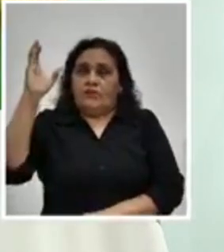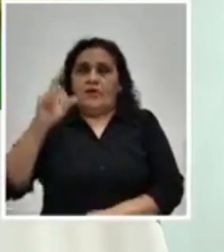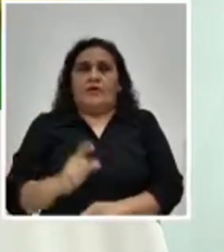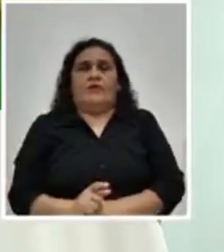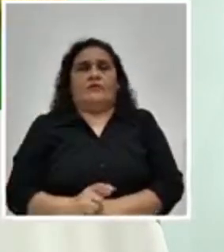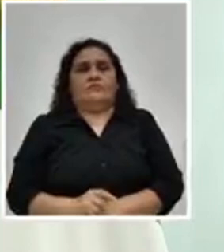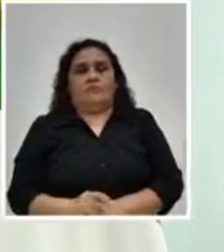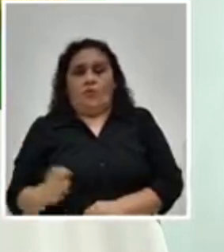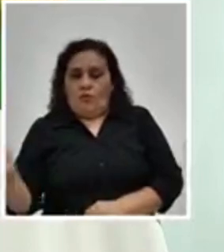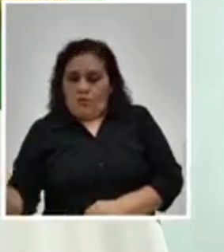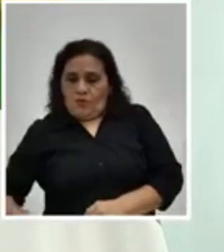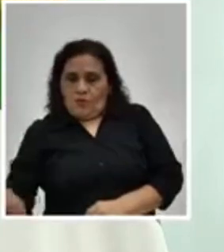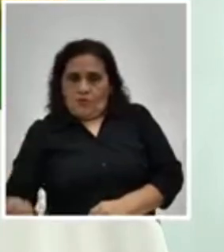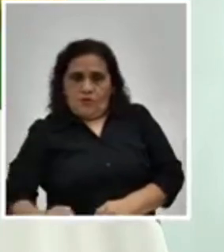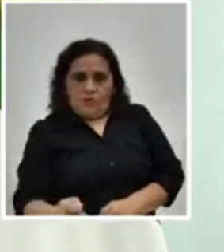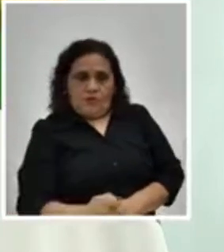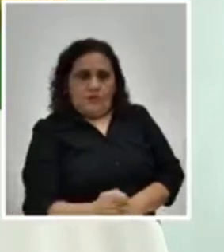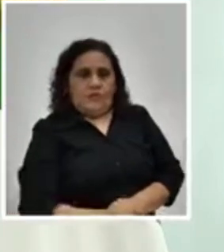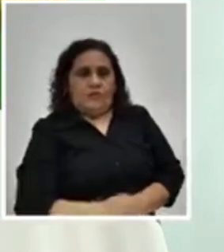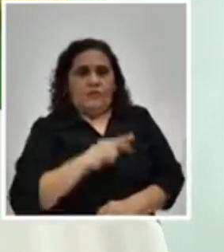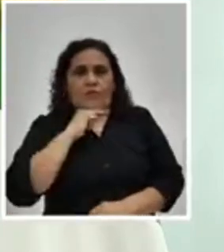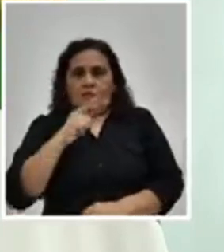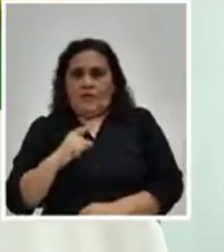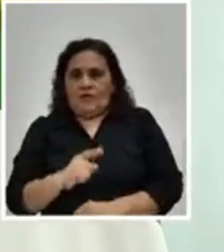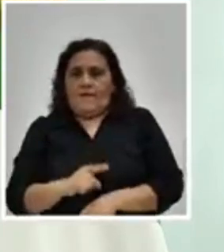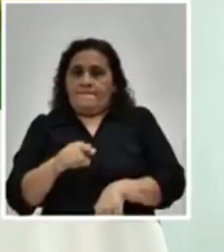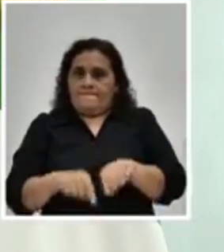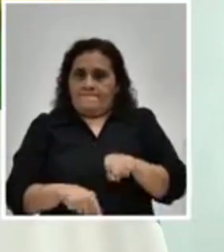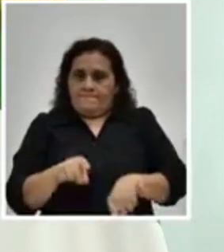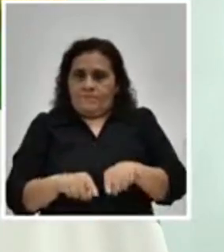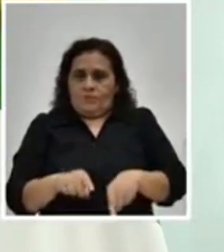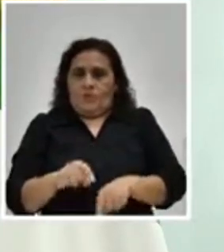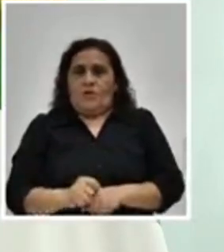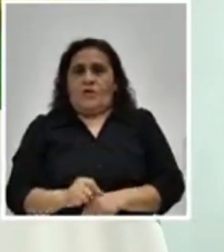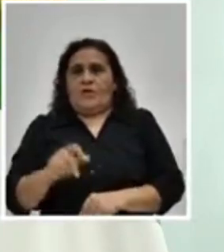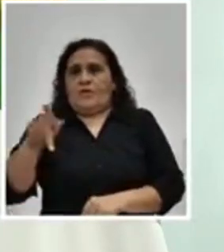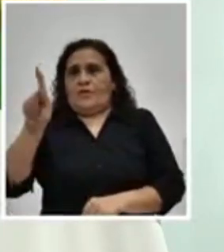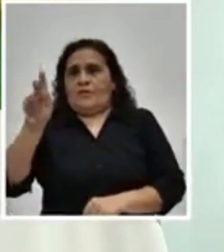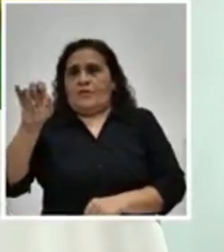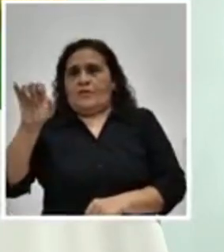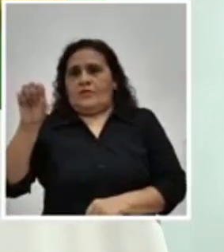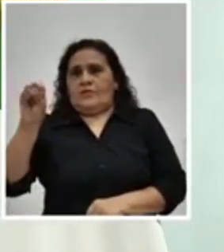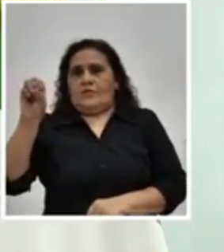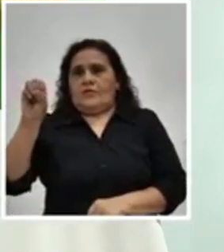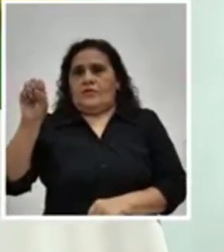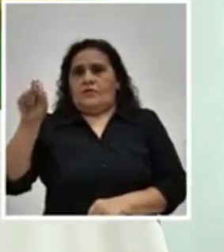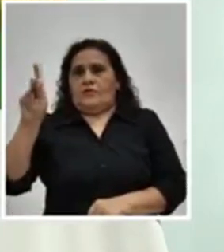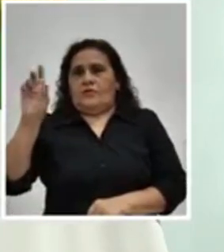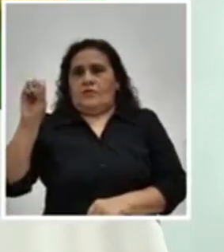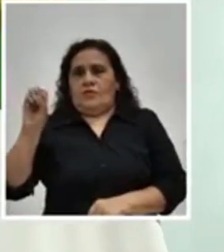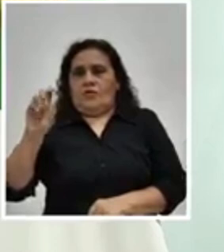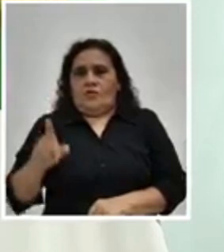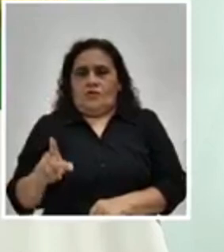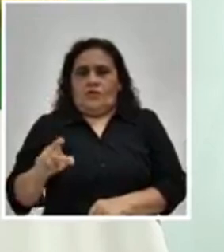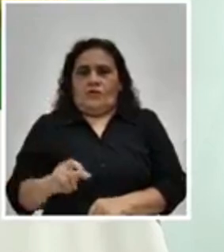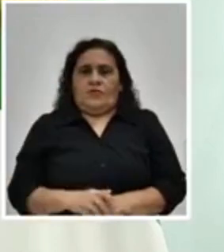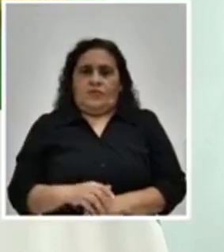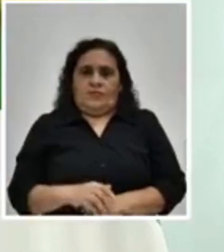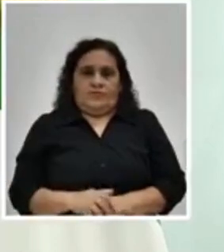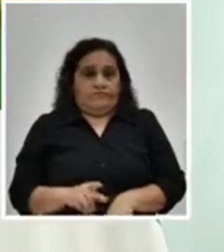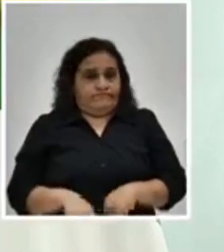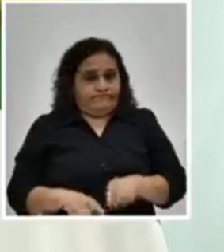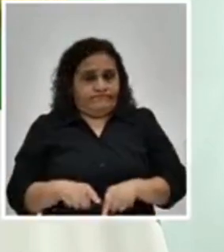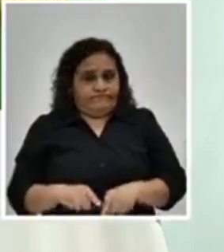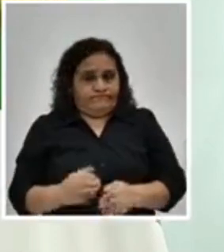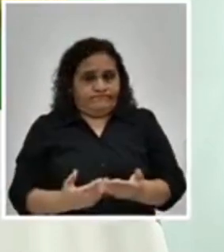poda, deshierve, así como la mejora del campo de fútbol y el kiosco en el parque y construcción del campo de fútbol nuevo,